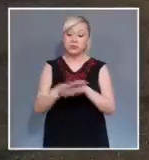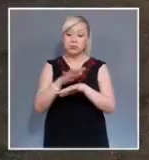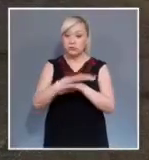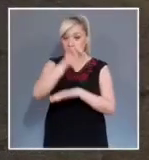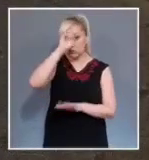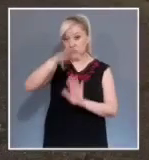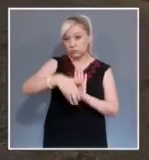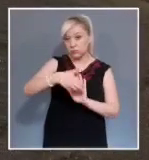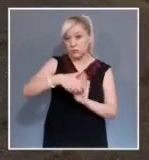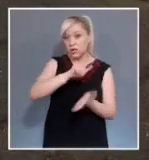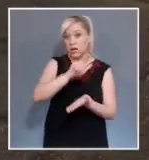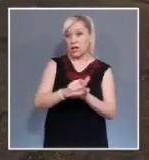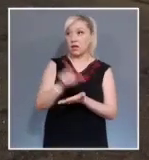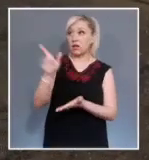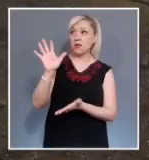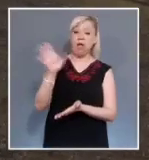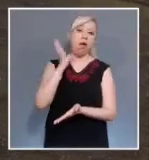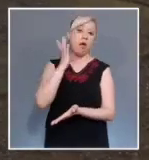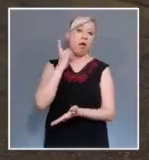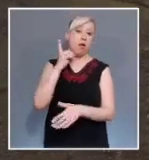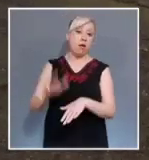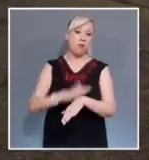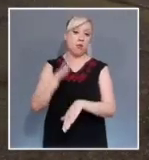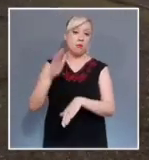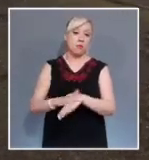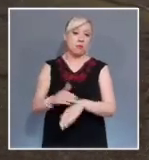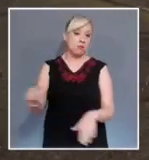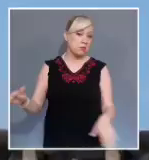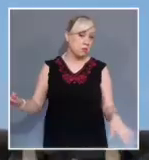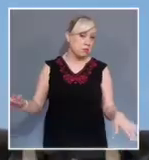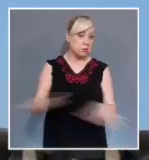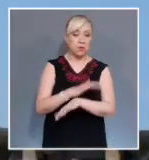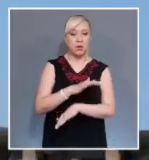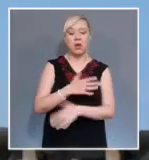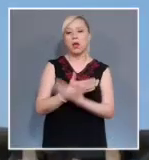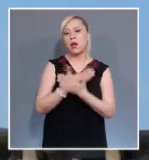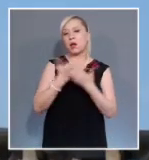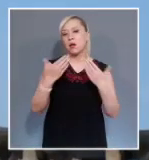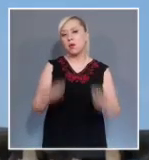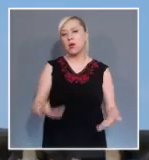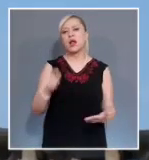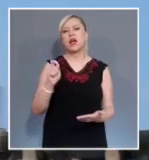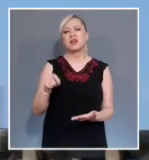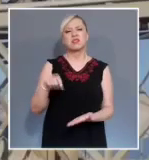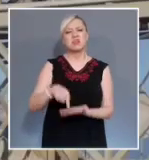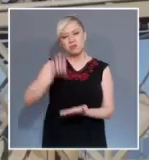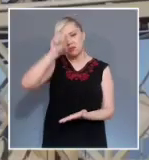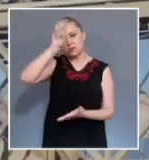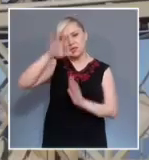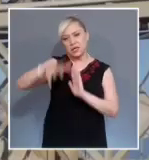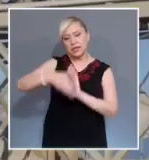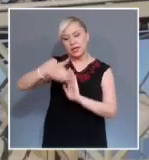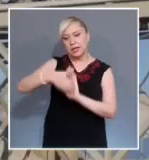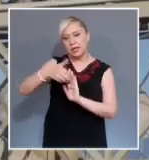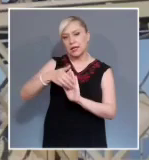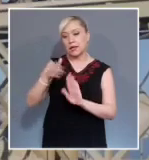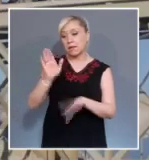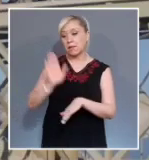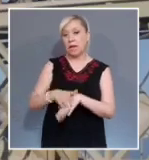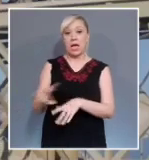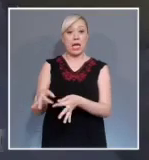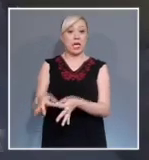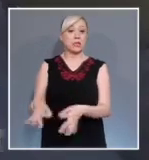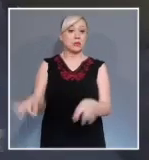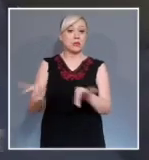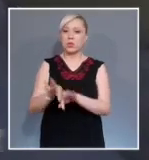de diputados se le quita el carácter de preferente a la actividad minera para privilegiar los derechos indicó de las comunidades